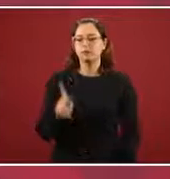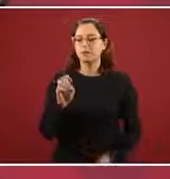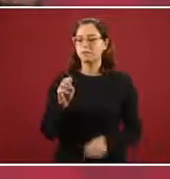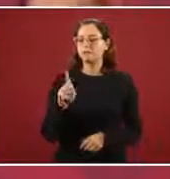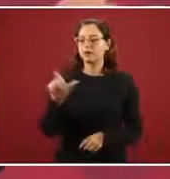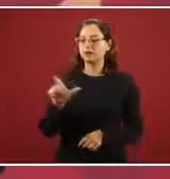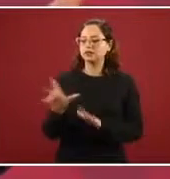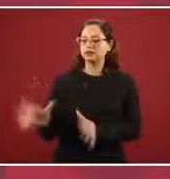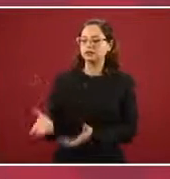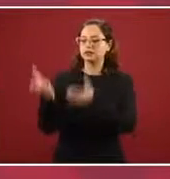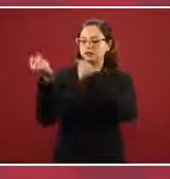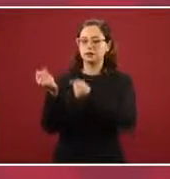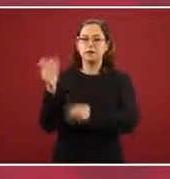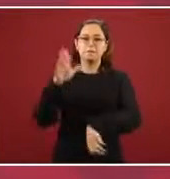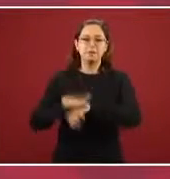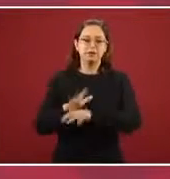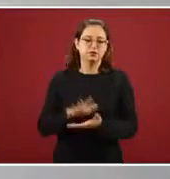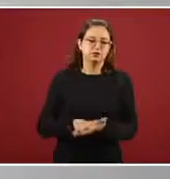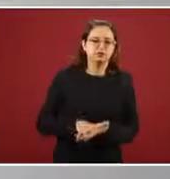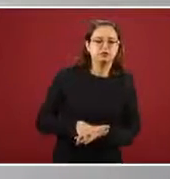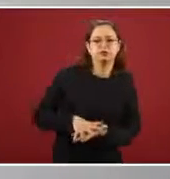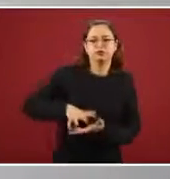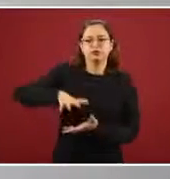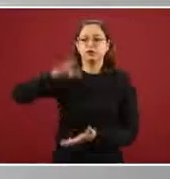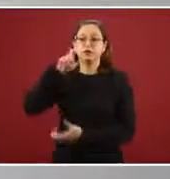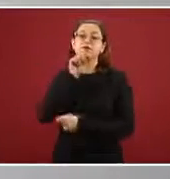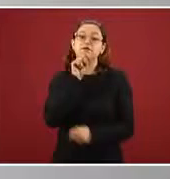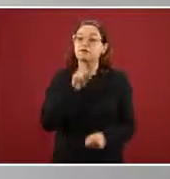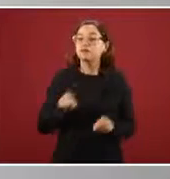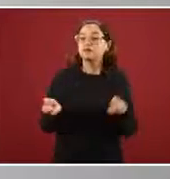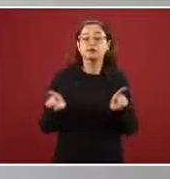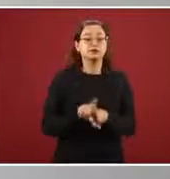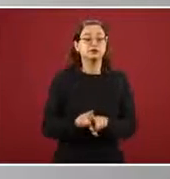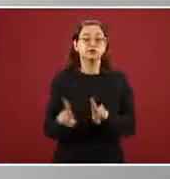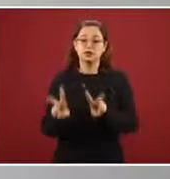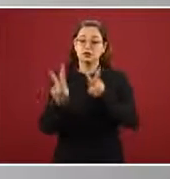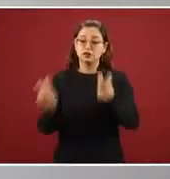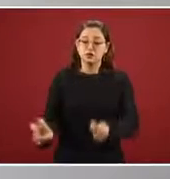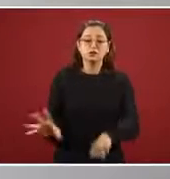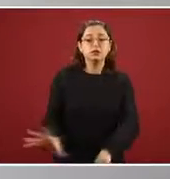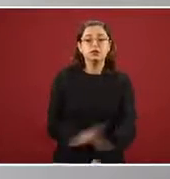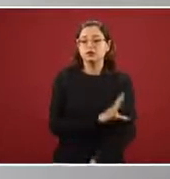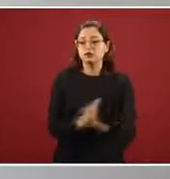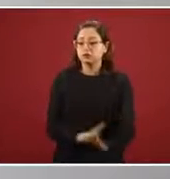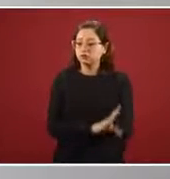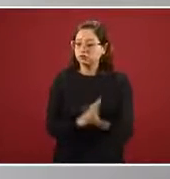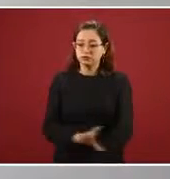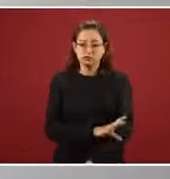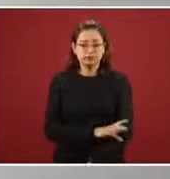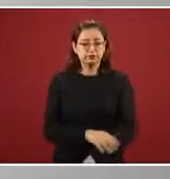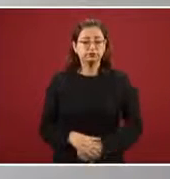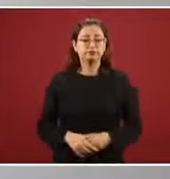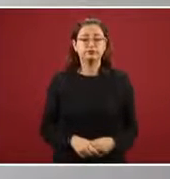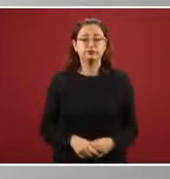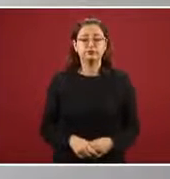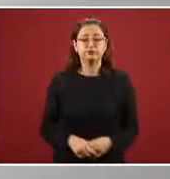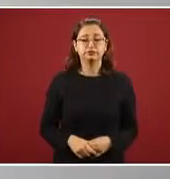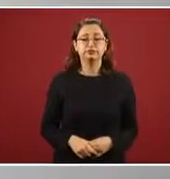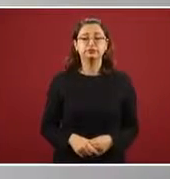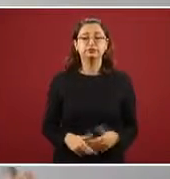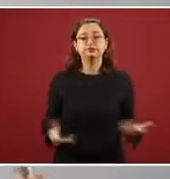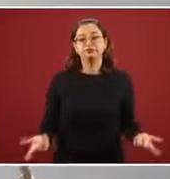Lo mismo en el caso de la industria eléctrica. Entonces, esa es